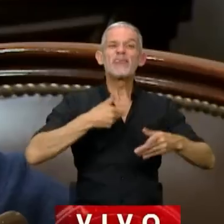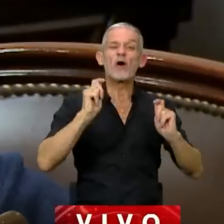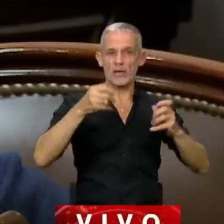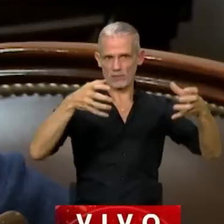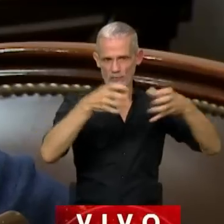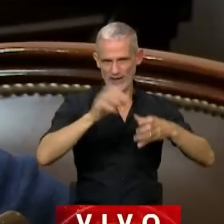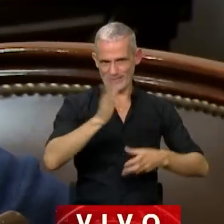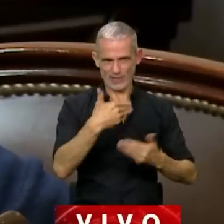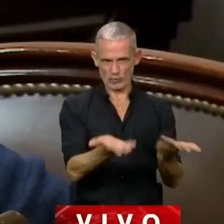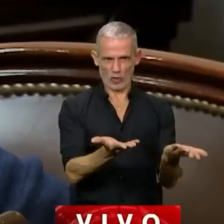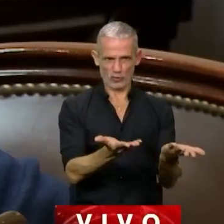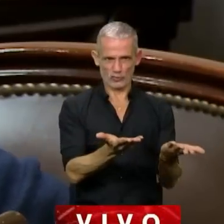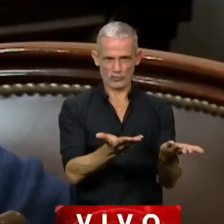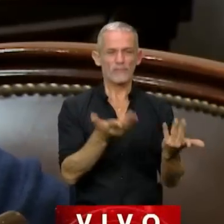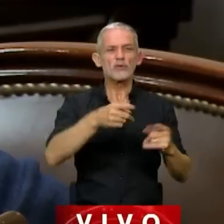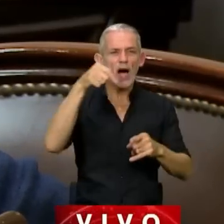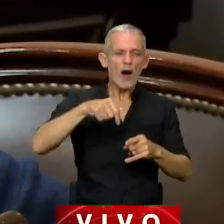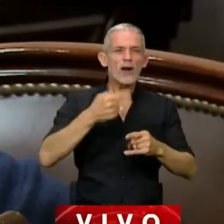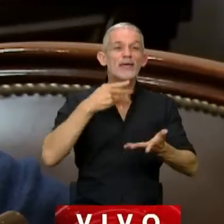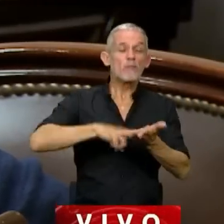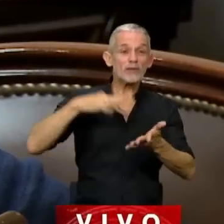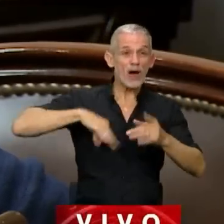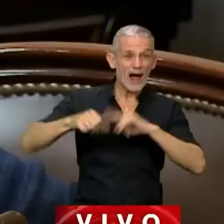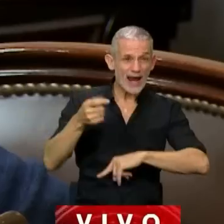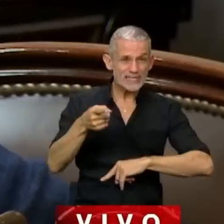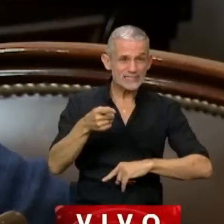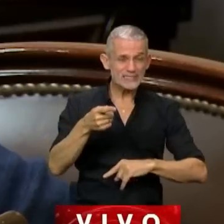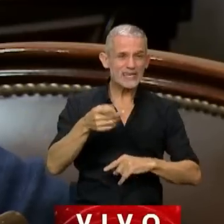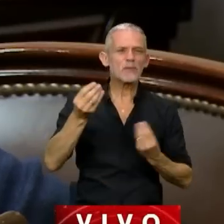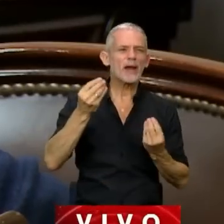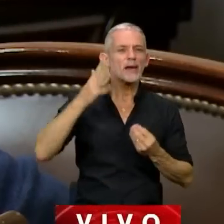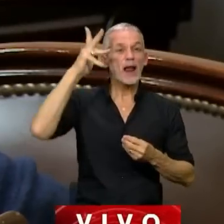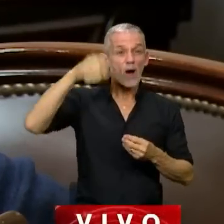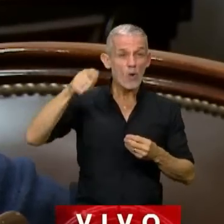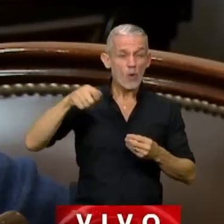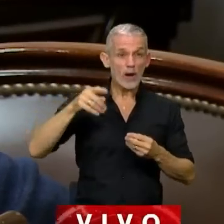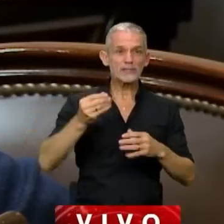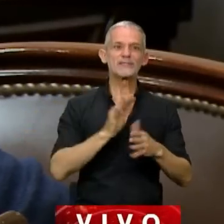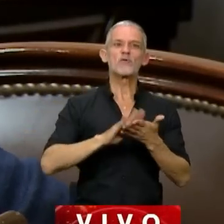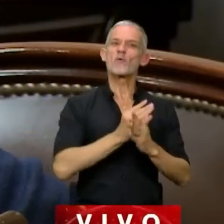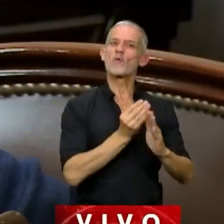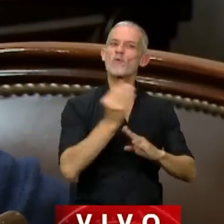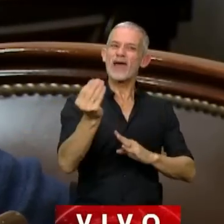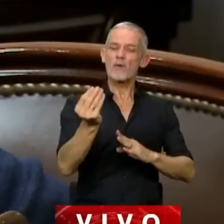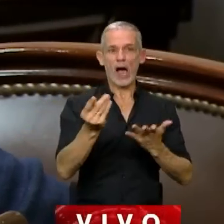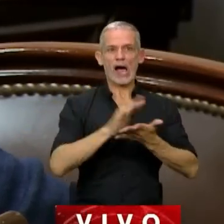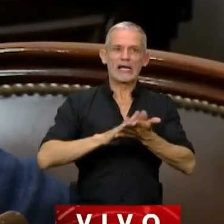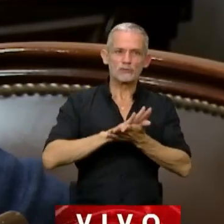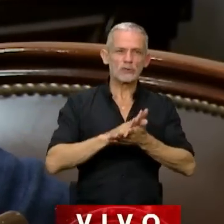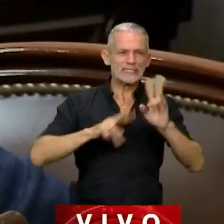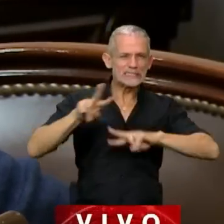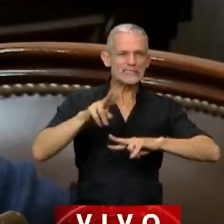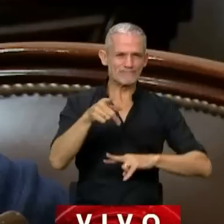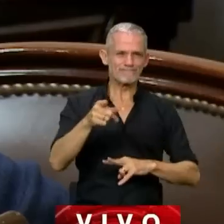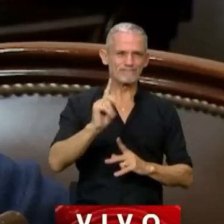La solución que ofrece el impuesto a las ganancias para los jueces que ingresan fue la solución buscada